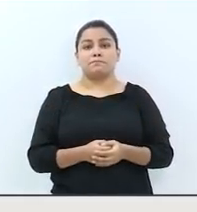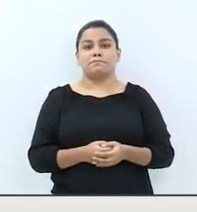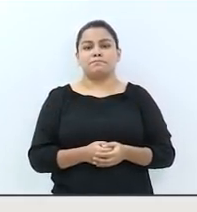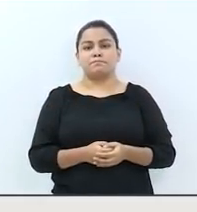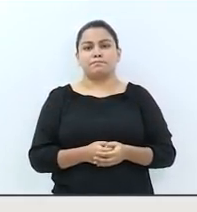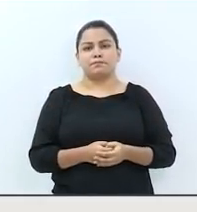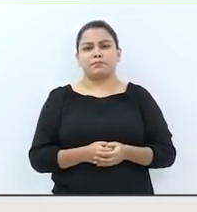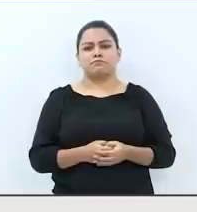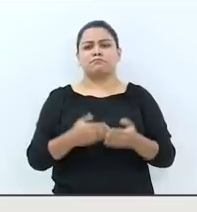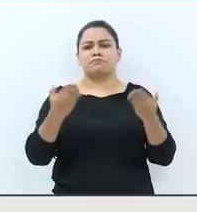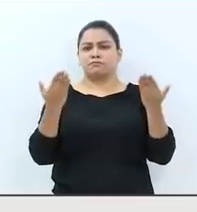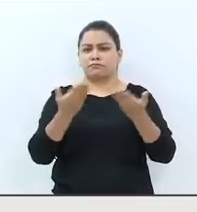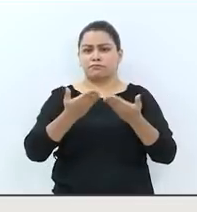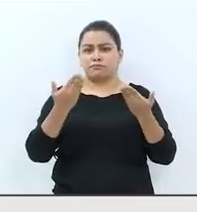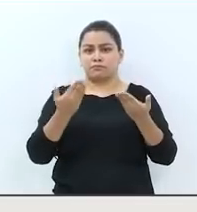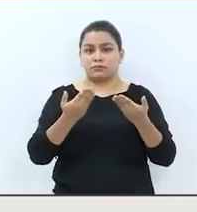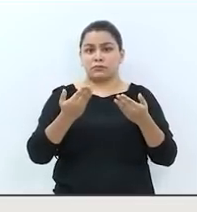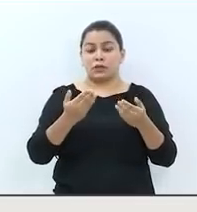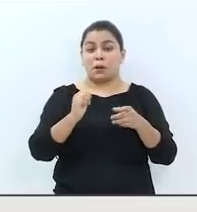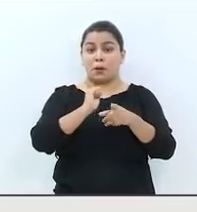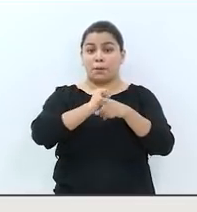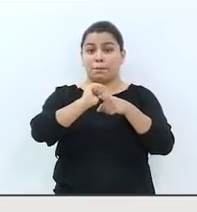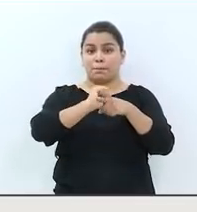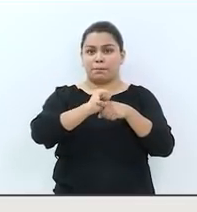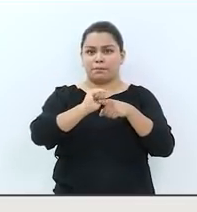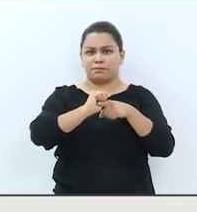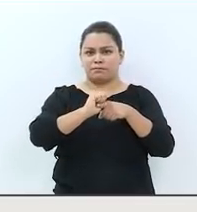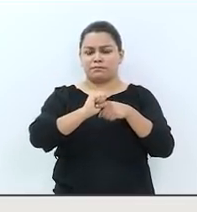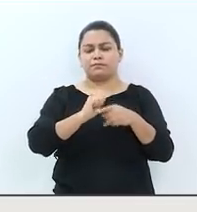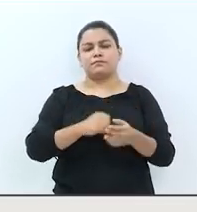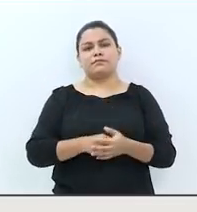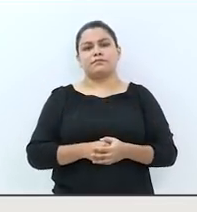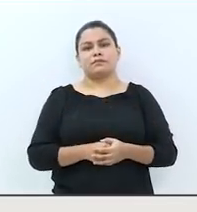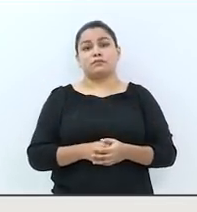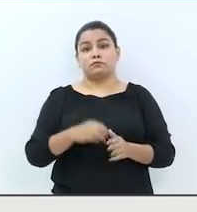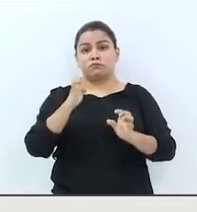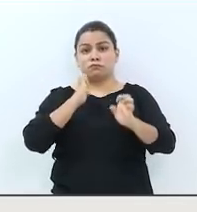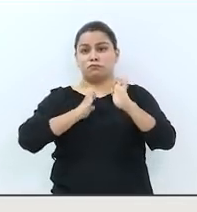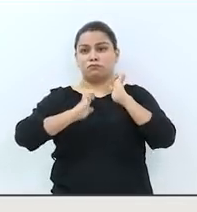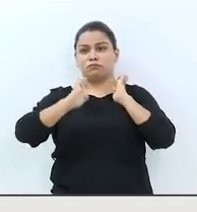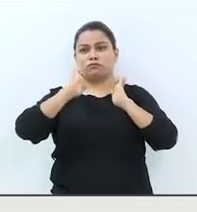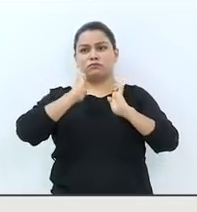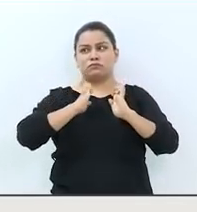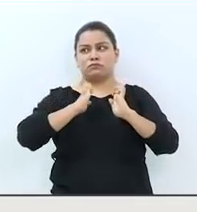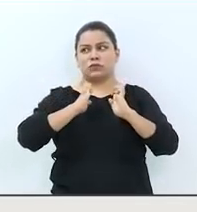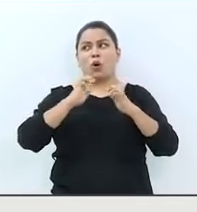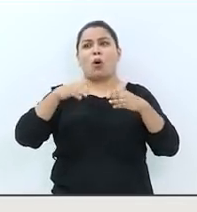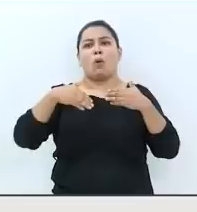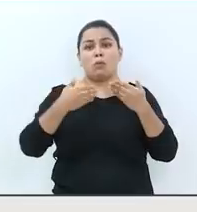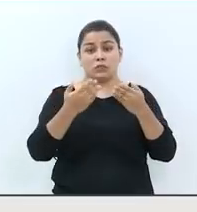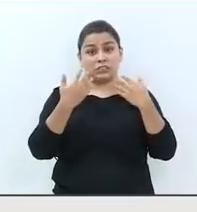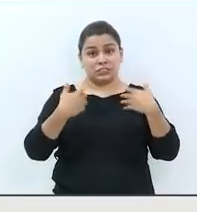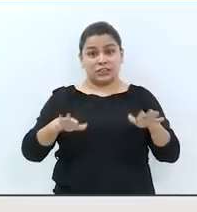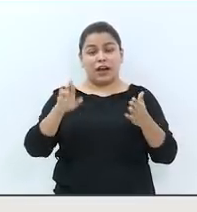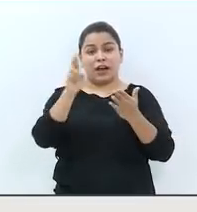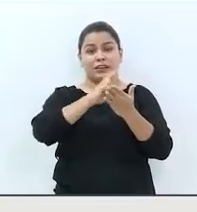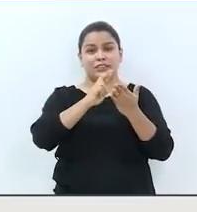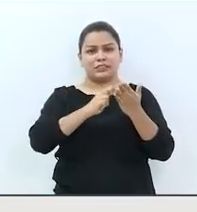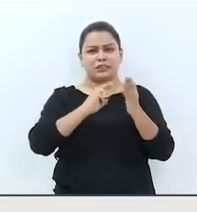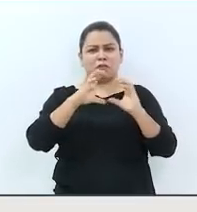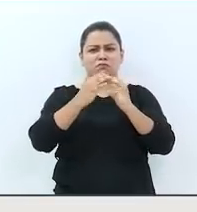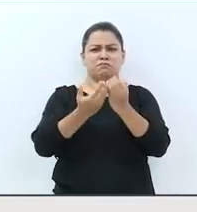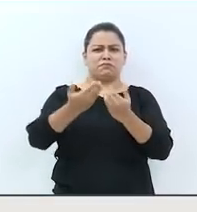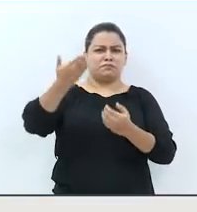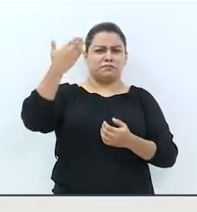materia, realizando un ejercicio. Este es un chequeo emocional que, como hemos revisado en las